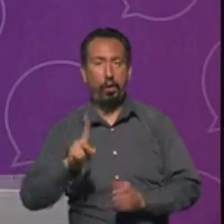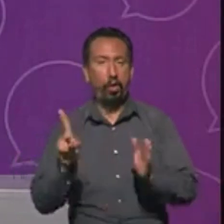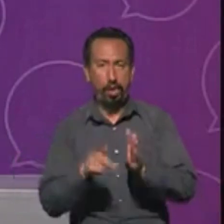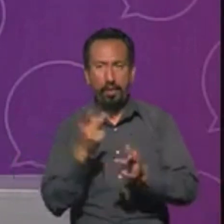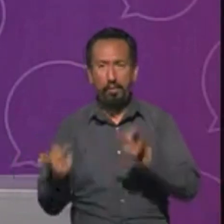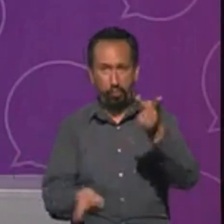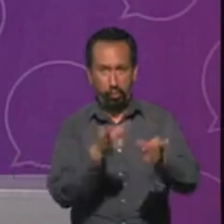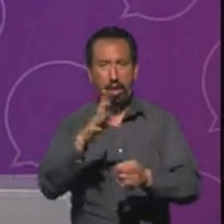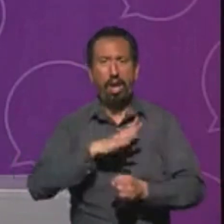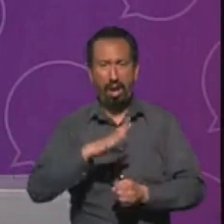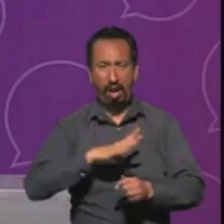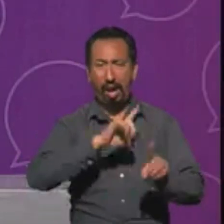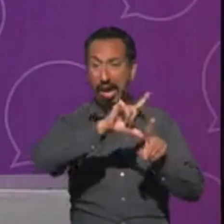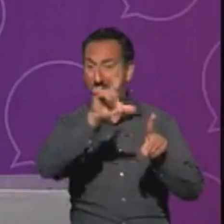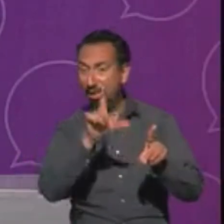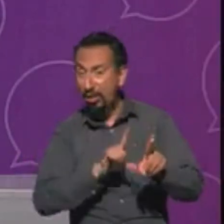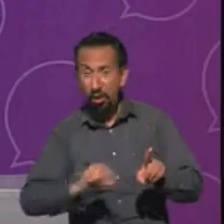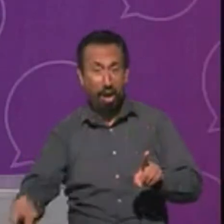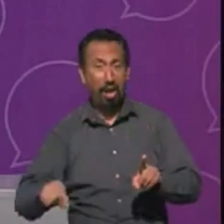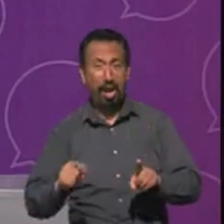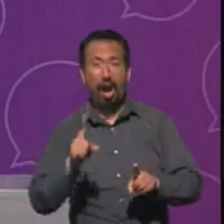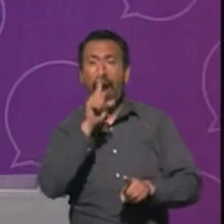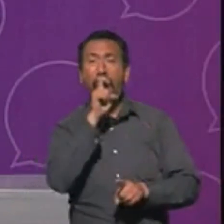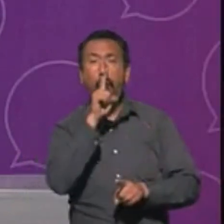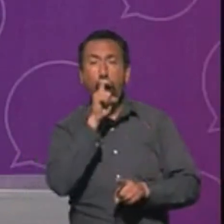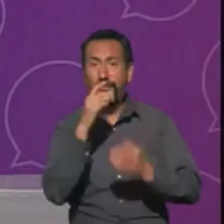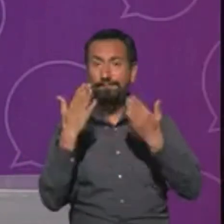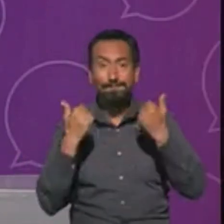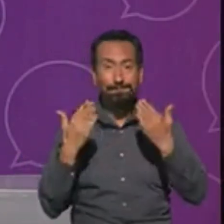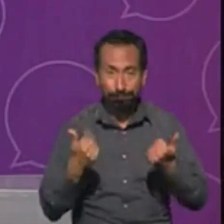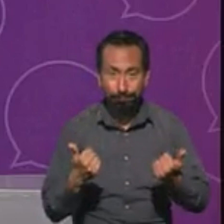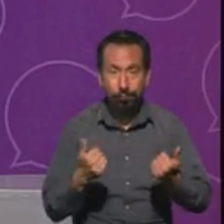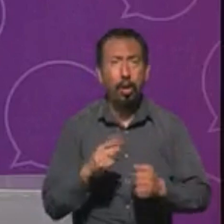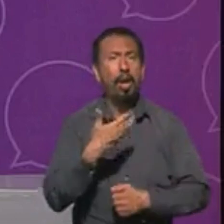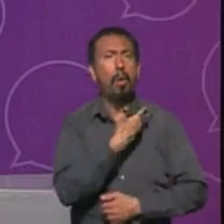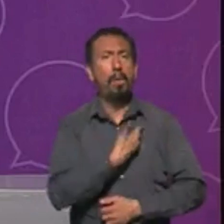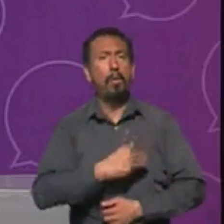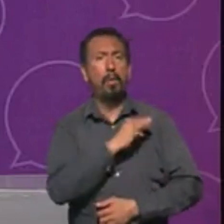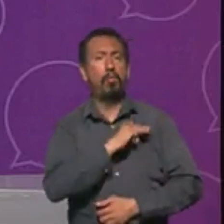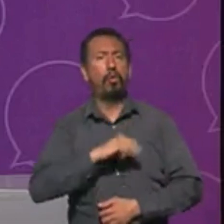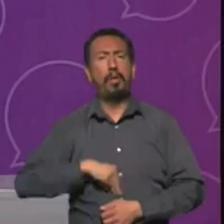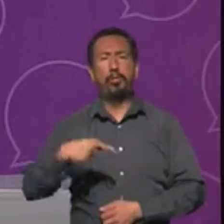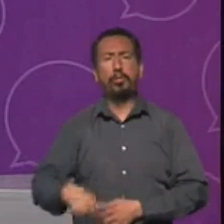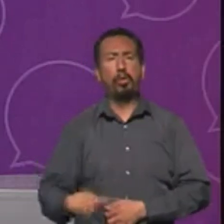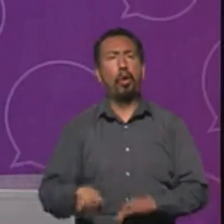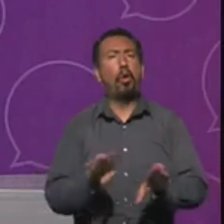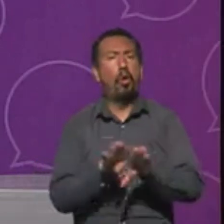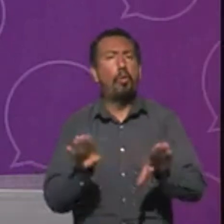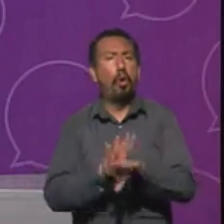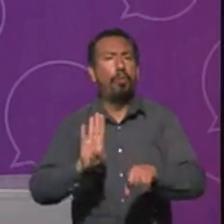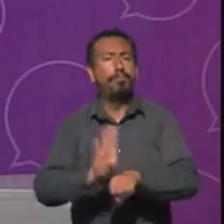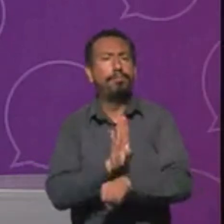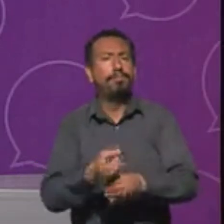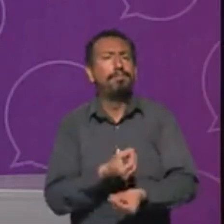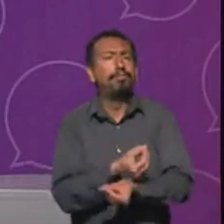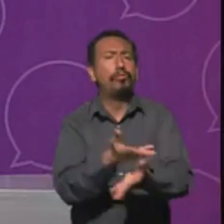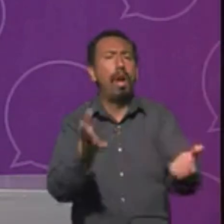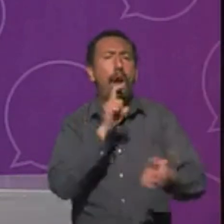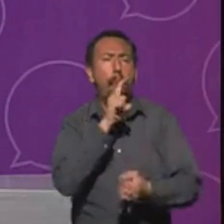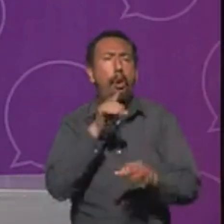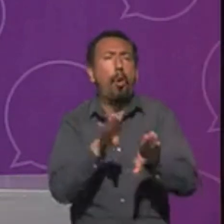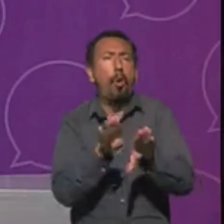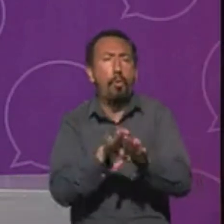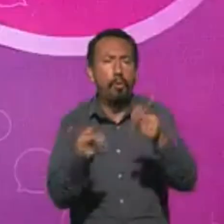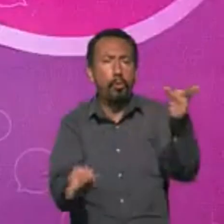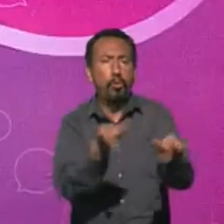a la problemática de la escasez del agua a nivel nacional Qué medidas se tomarán en el municipio de Celaya para garantizar el vital líquido adelante por